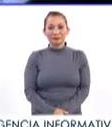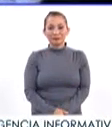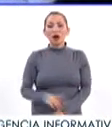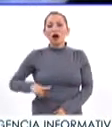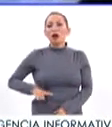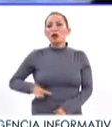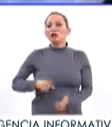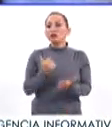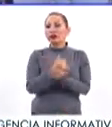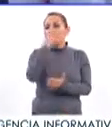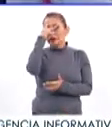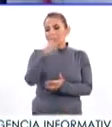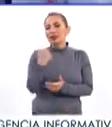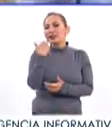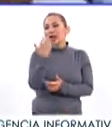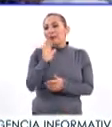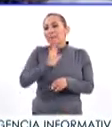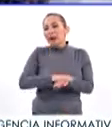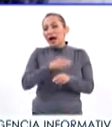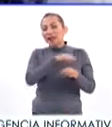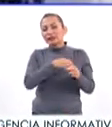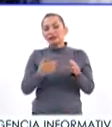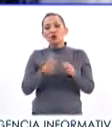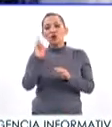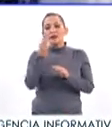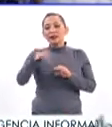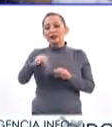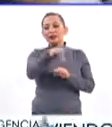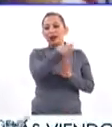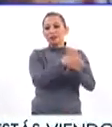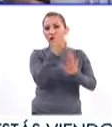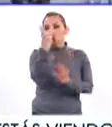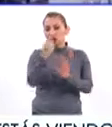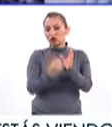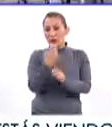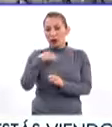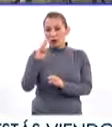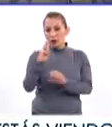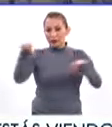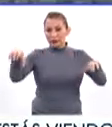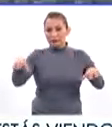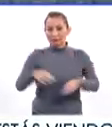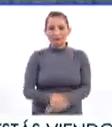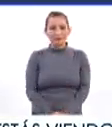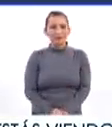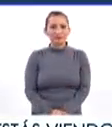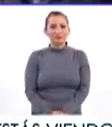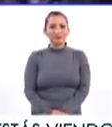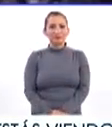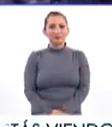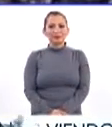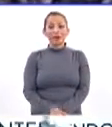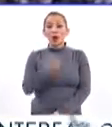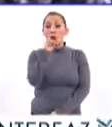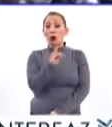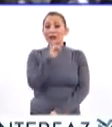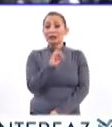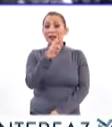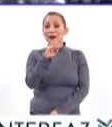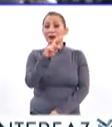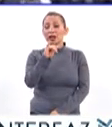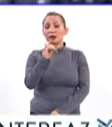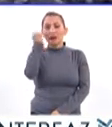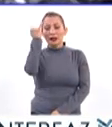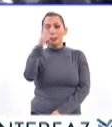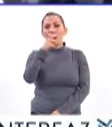El gobierno de la Ciudad de México busca ampliar la cobertura en el nivel superior con la construcción de 2 nuevas universidades. Y es jueves de Rebotando Ideas